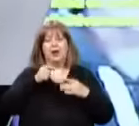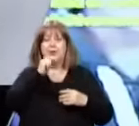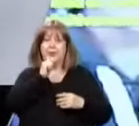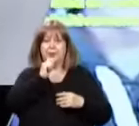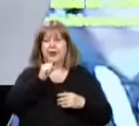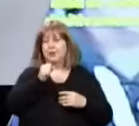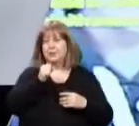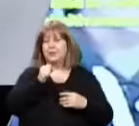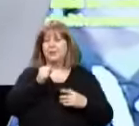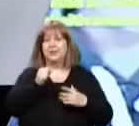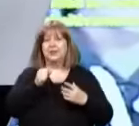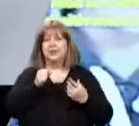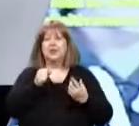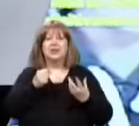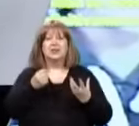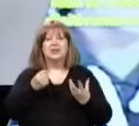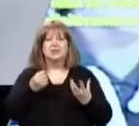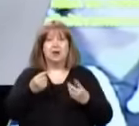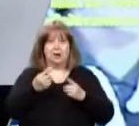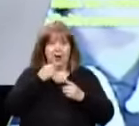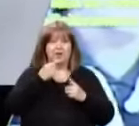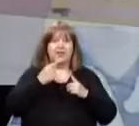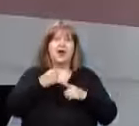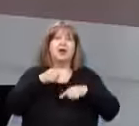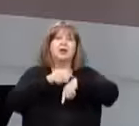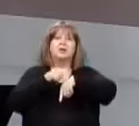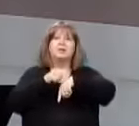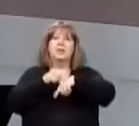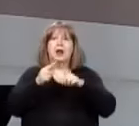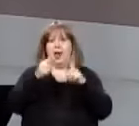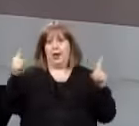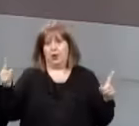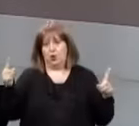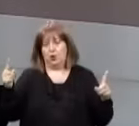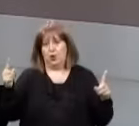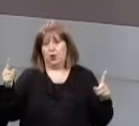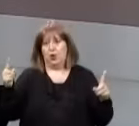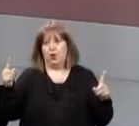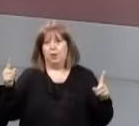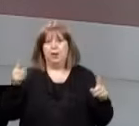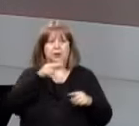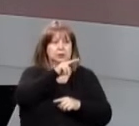y uno que dice, ¿qué mostramos de estos audios? Porque la verdad es que todo lo que decían